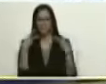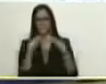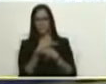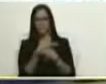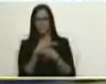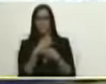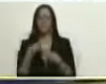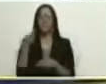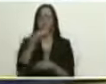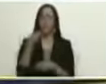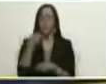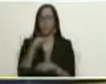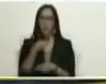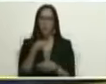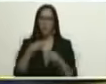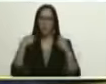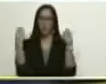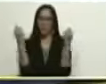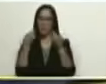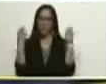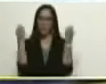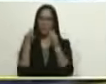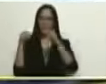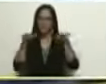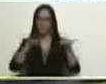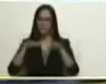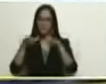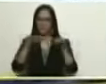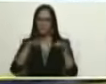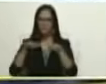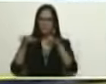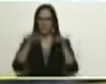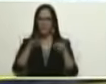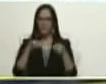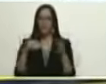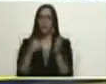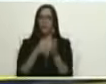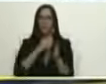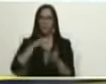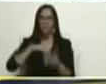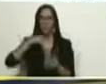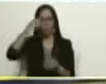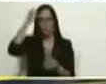utilizan como campaña de manipulación contra nuestro país.